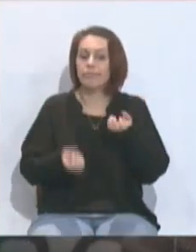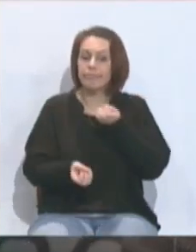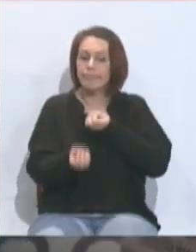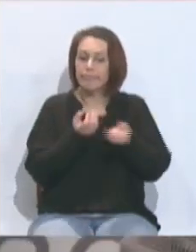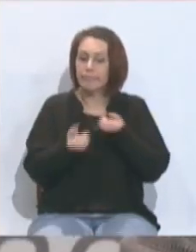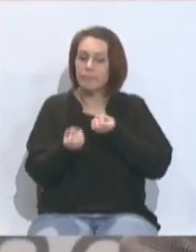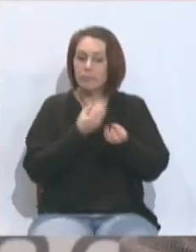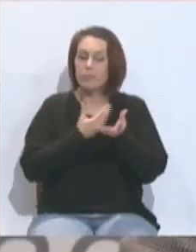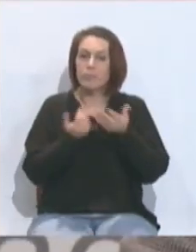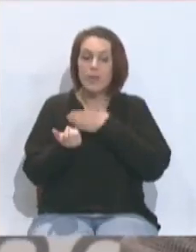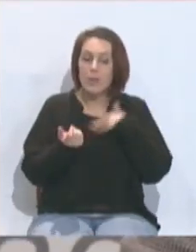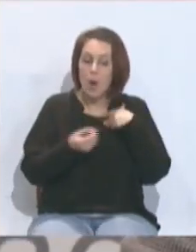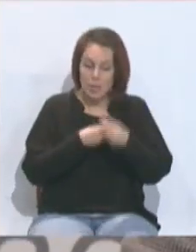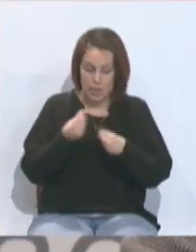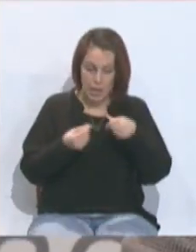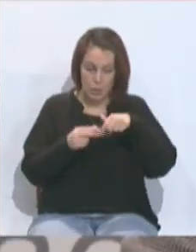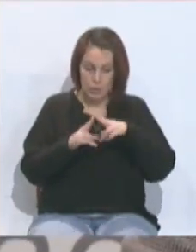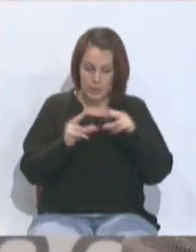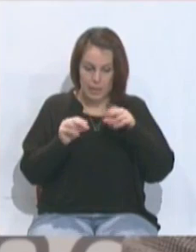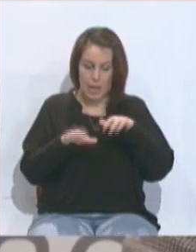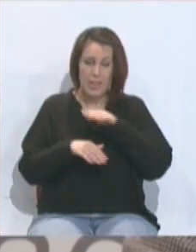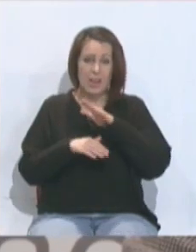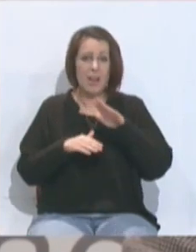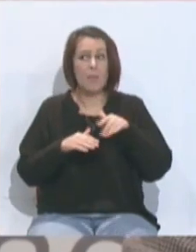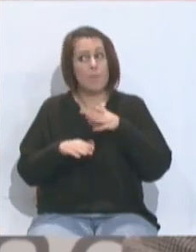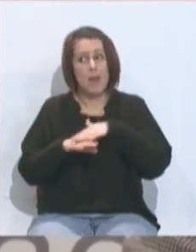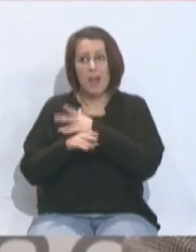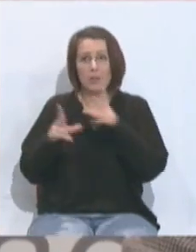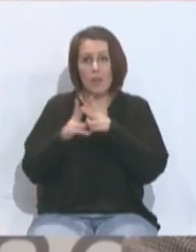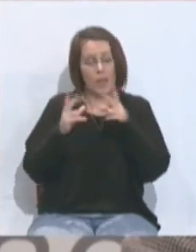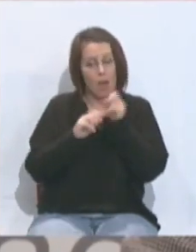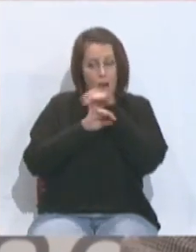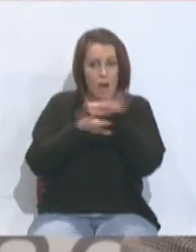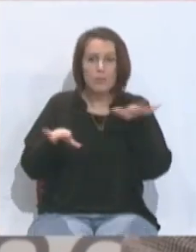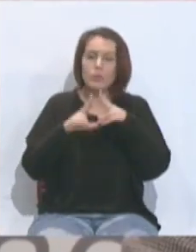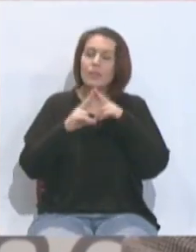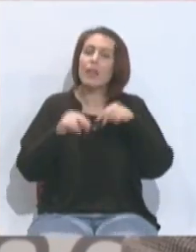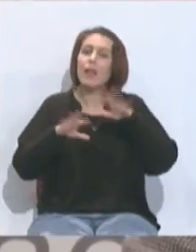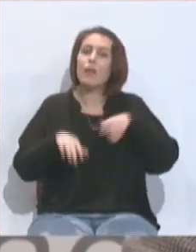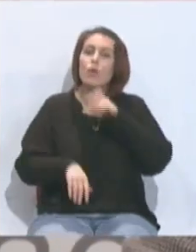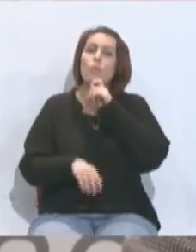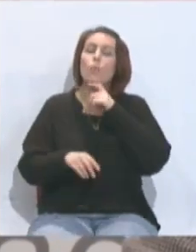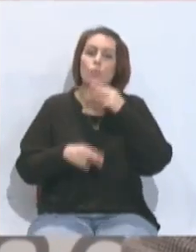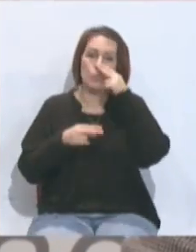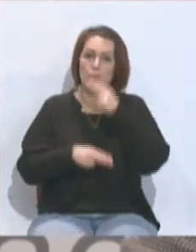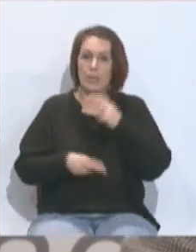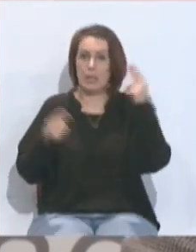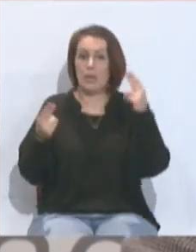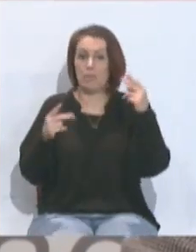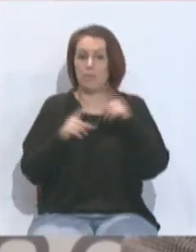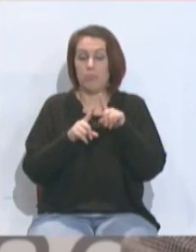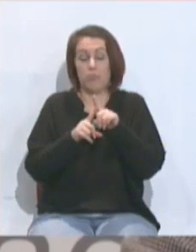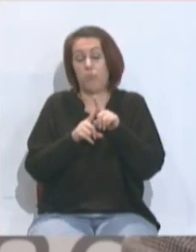transferencia que queremos hacer desde la Universidad de Cádiz hacia la sociedad. La Universidad de Cádiz es una universidad pública y, como tal,